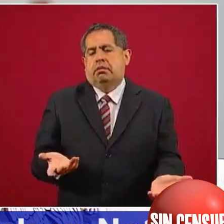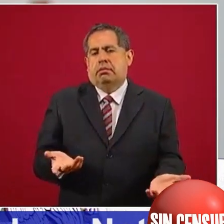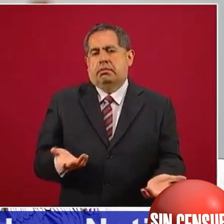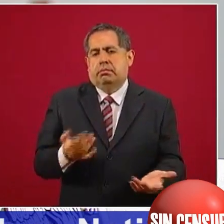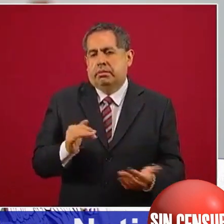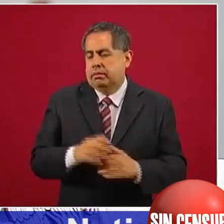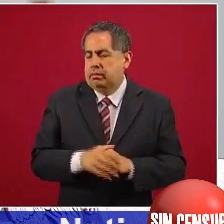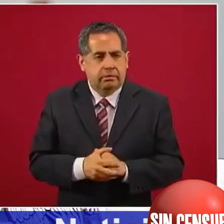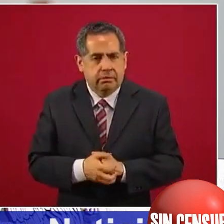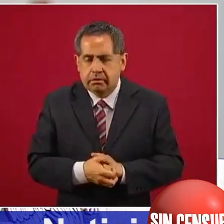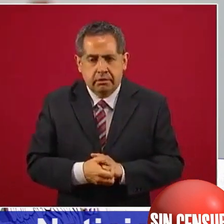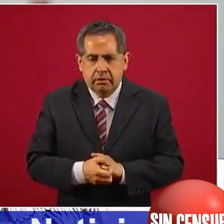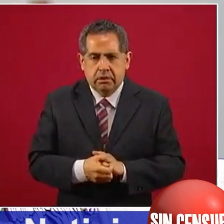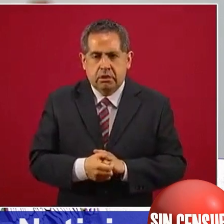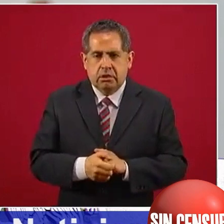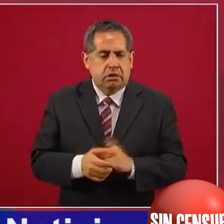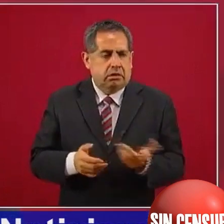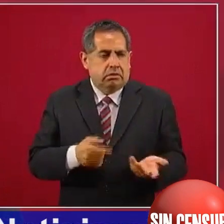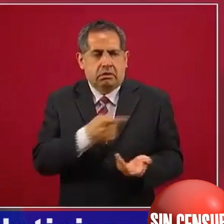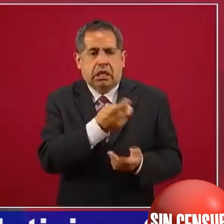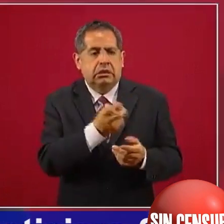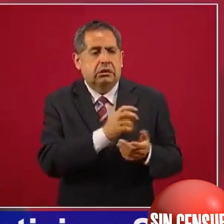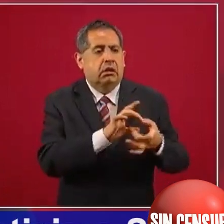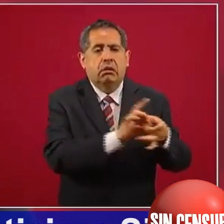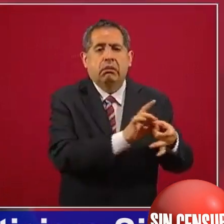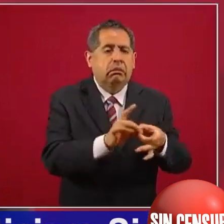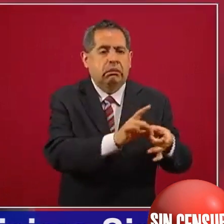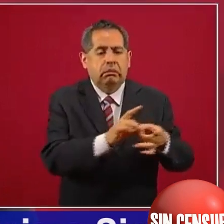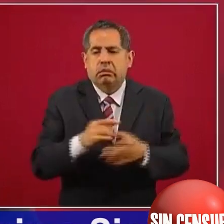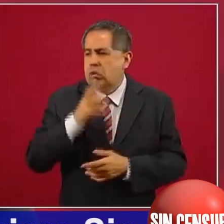No hay ninguna posibilidad